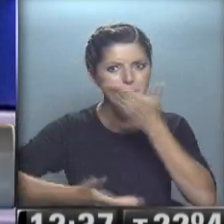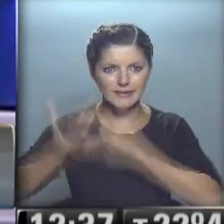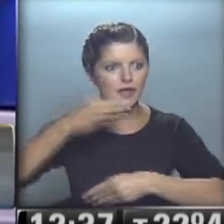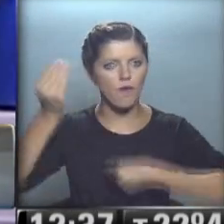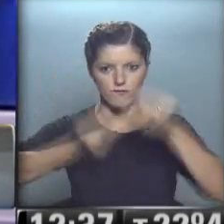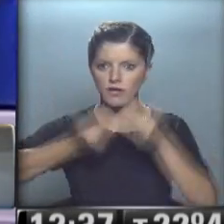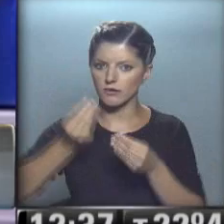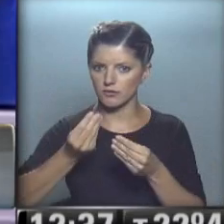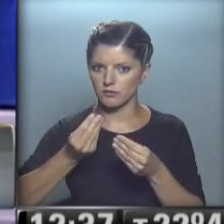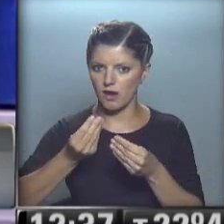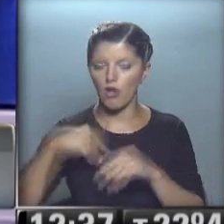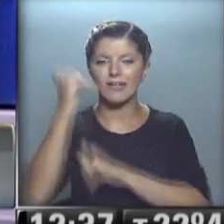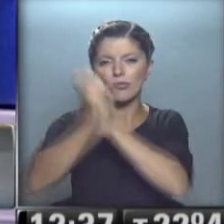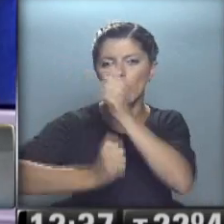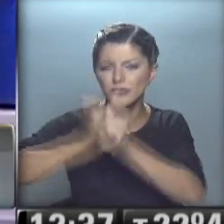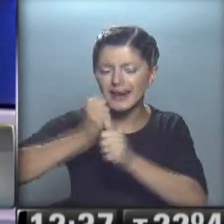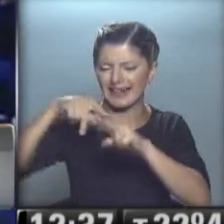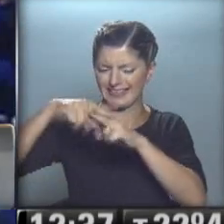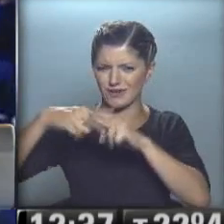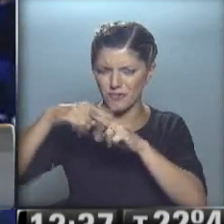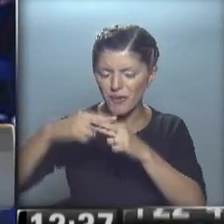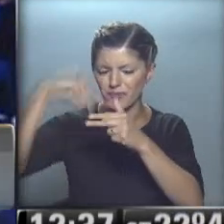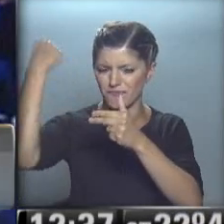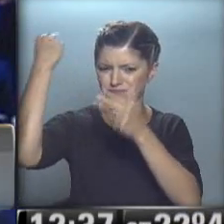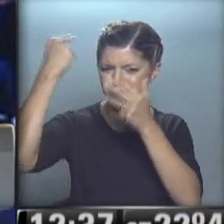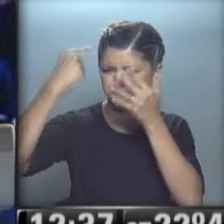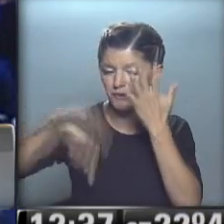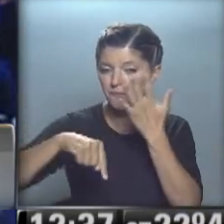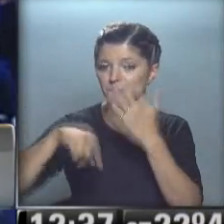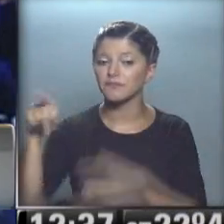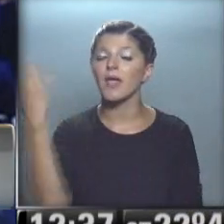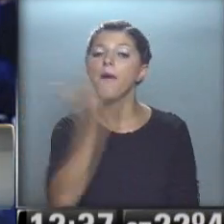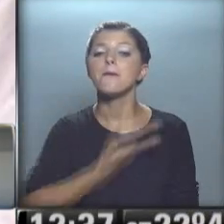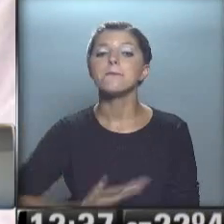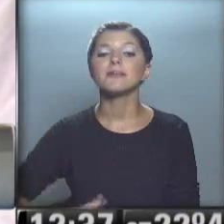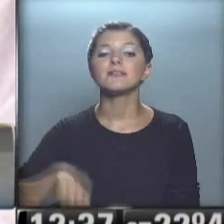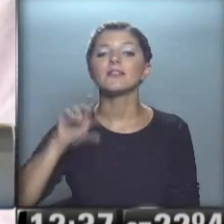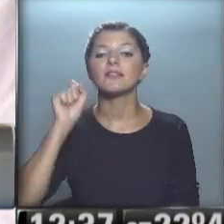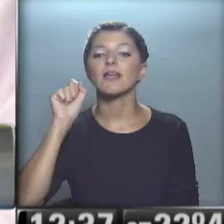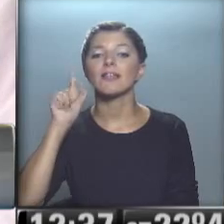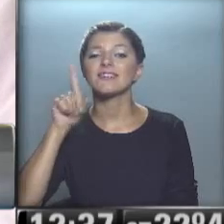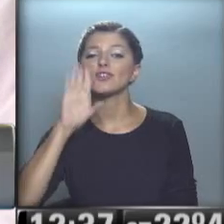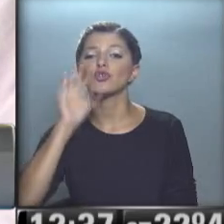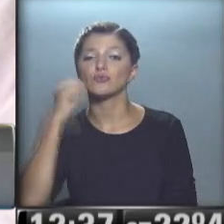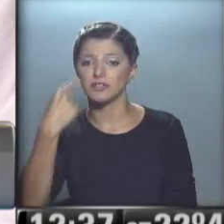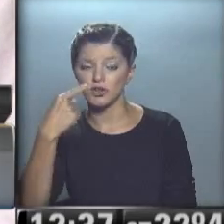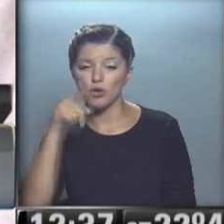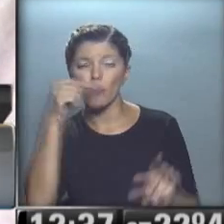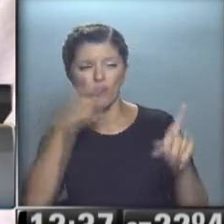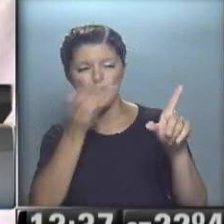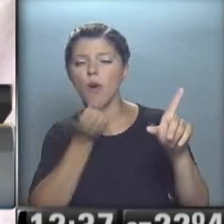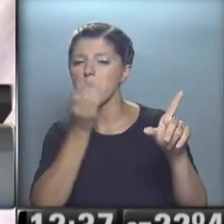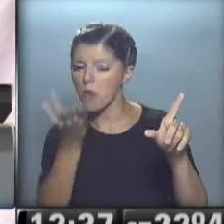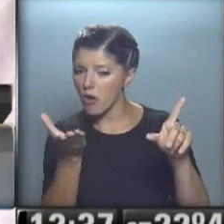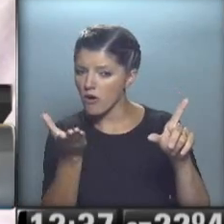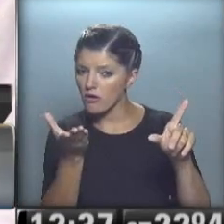financiero Industrial tecnológico el presidente Obama en su discurso